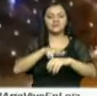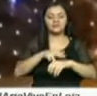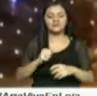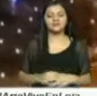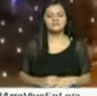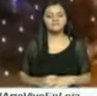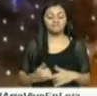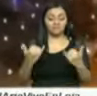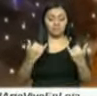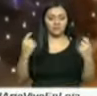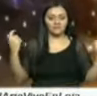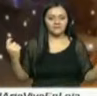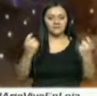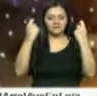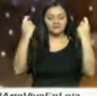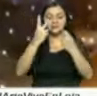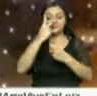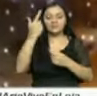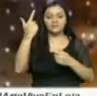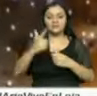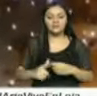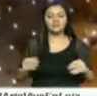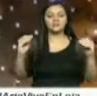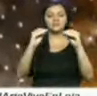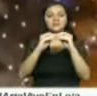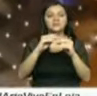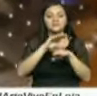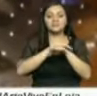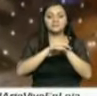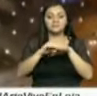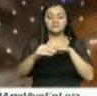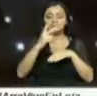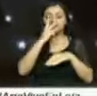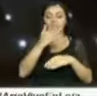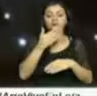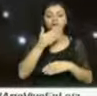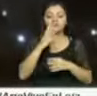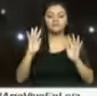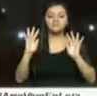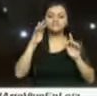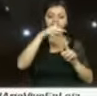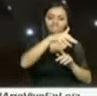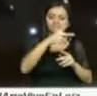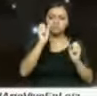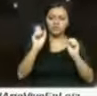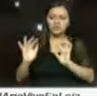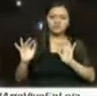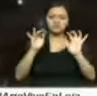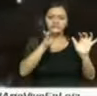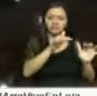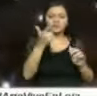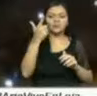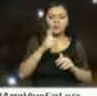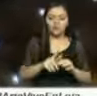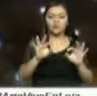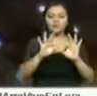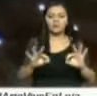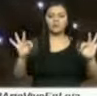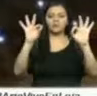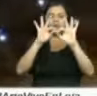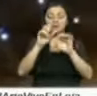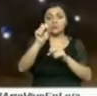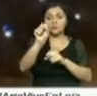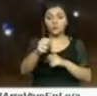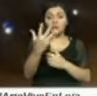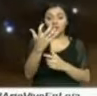Es una fiesta la que vive Loja y, por cierto, invitarles a que acudan a Loja. Hay paquetes interesantes porque si